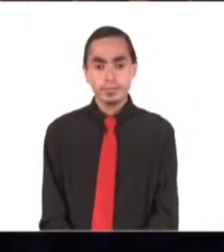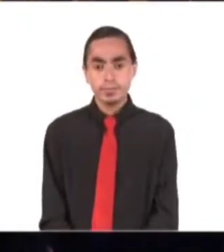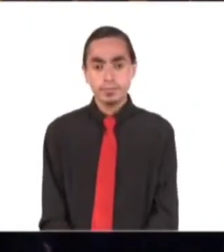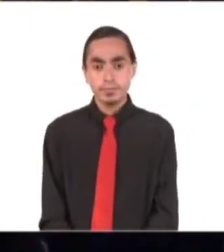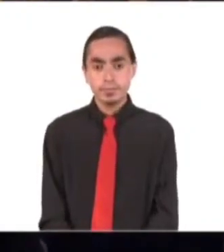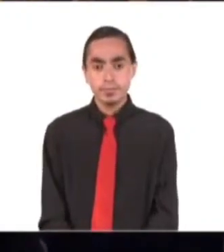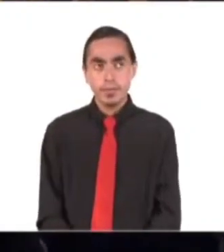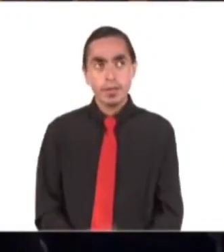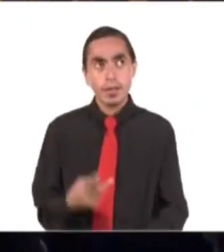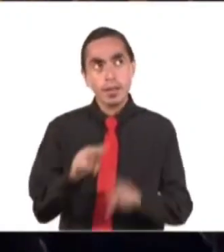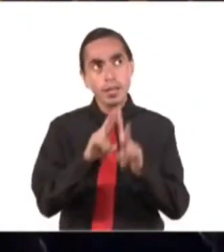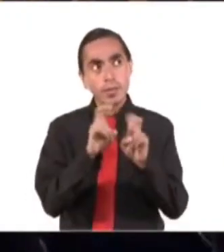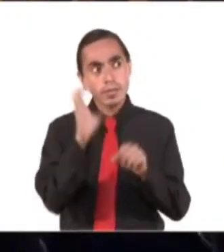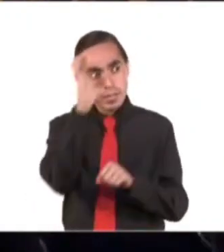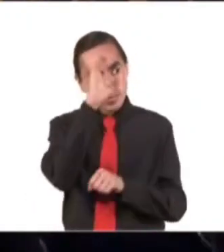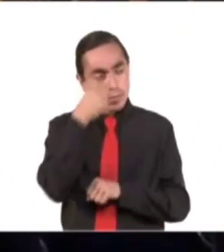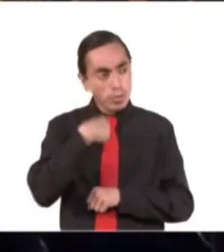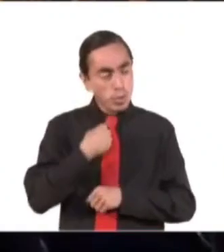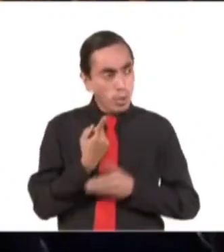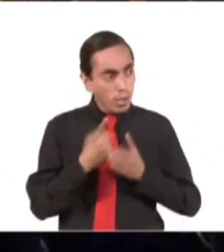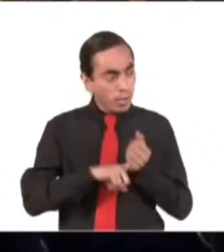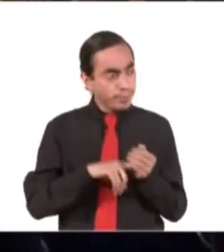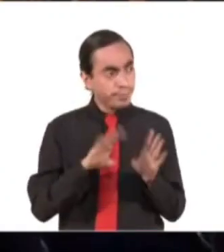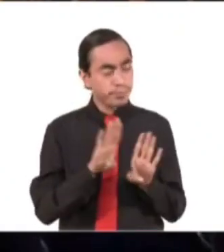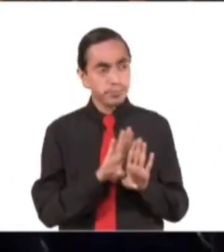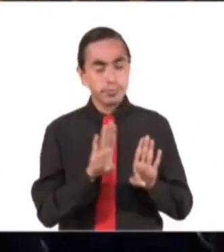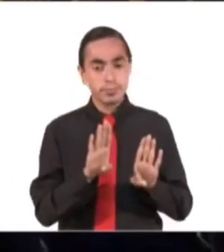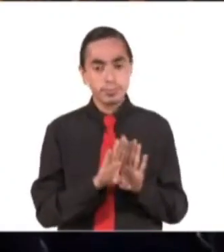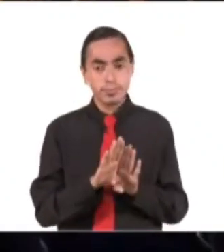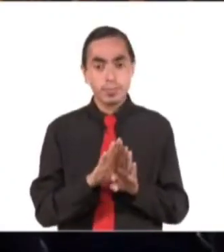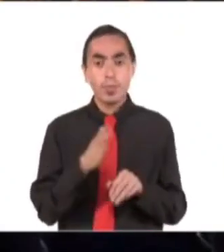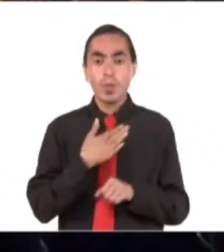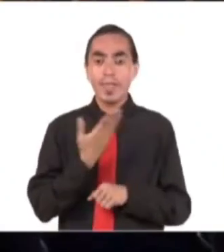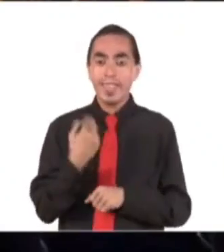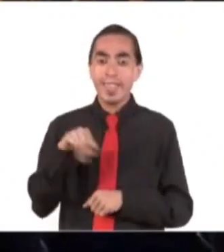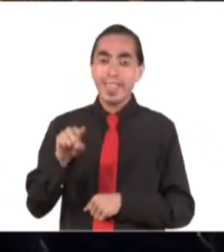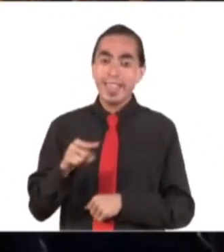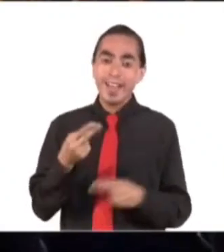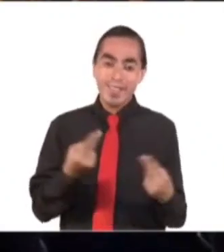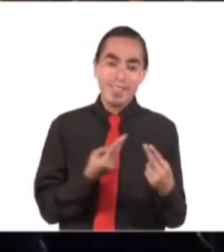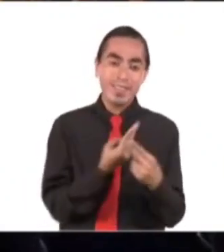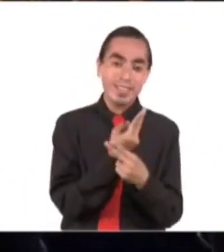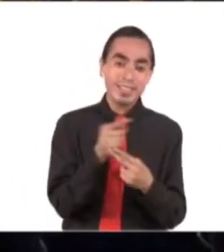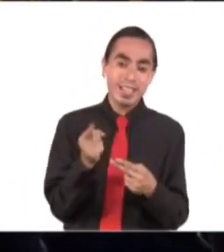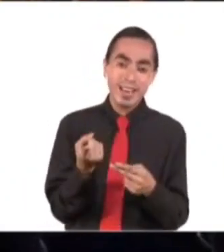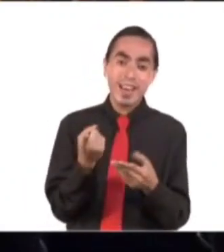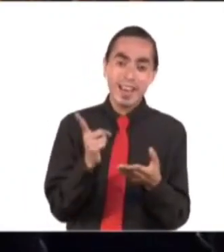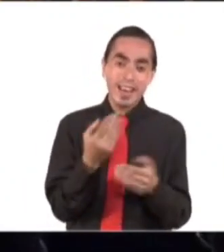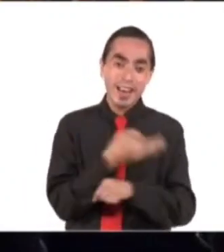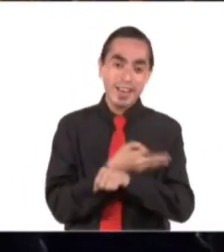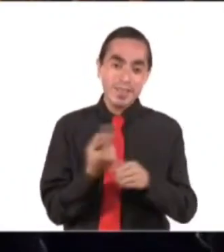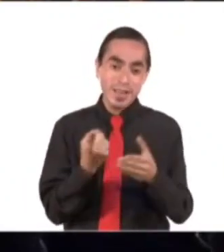el ala científica, pues la respiramos desde que nacimos en mi casa,